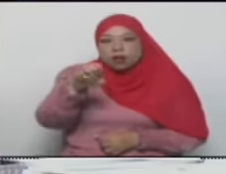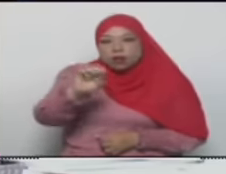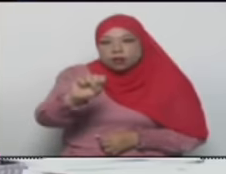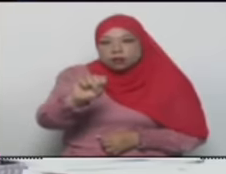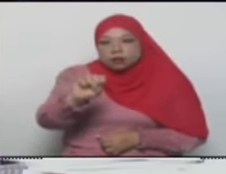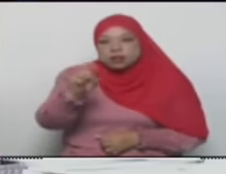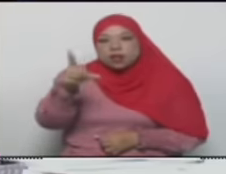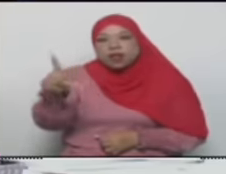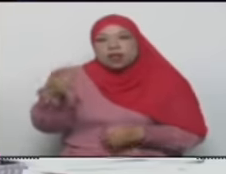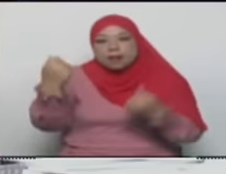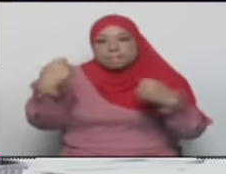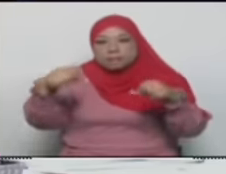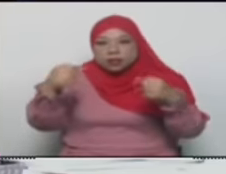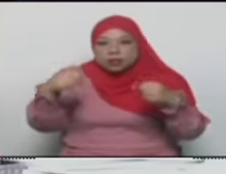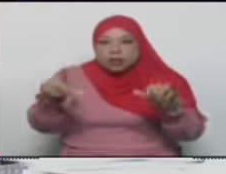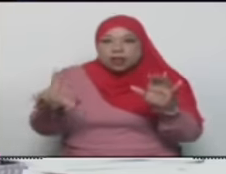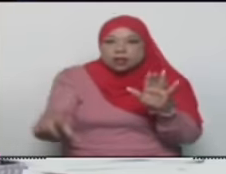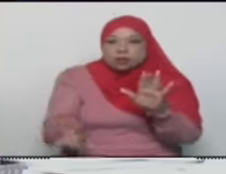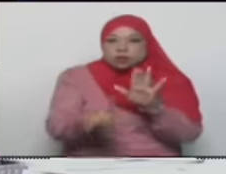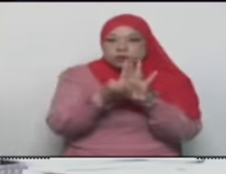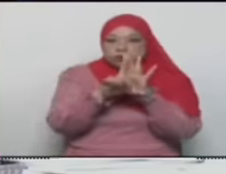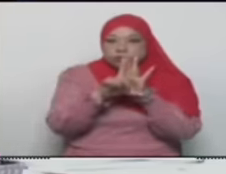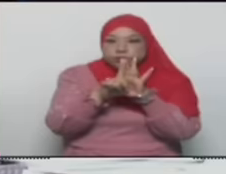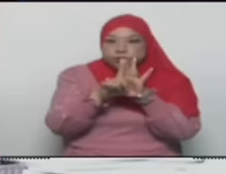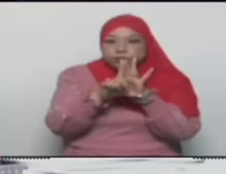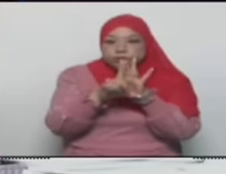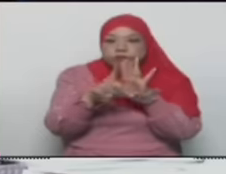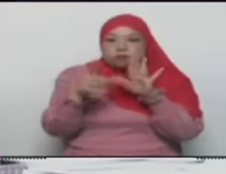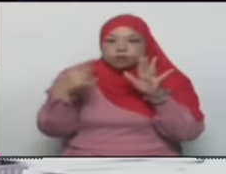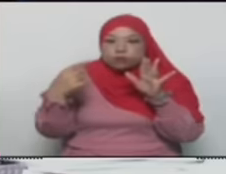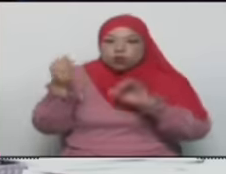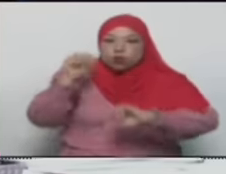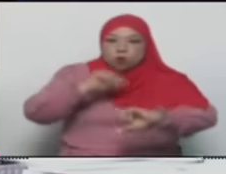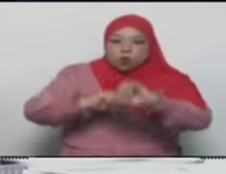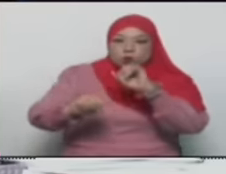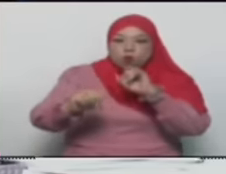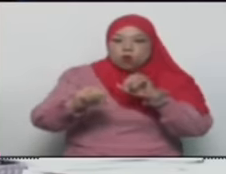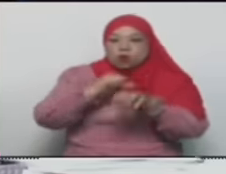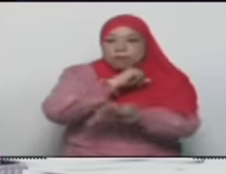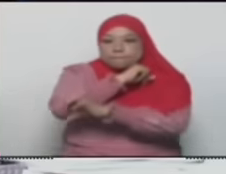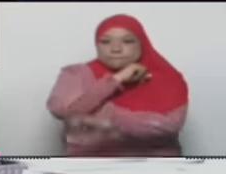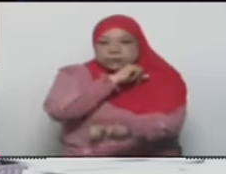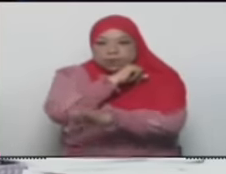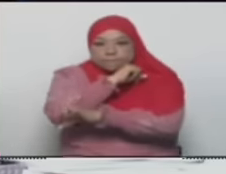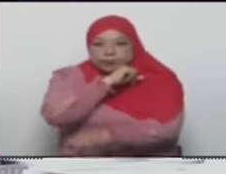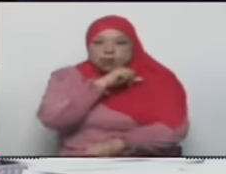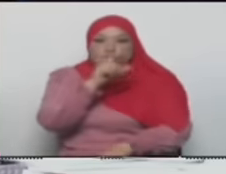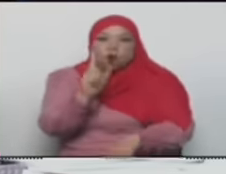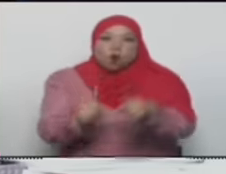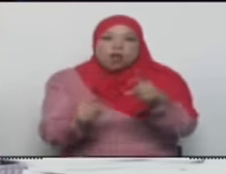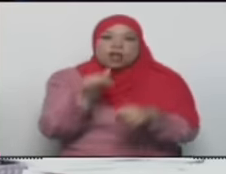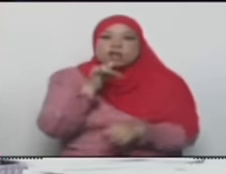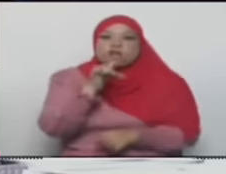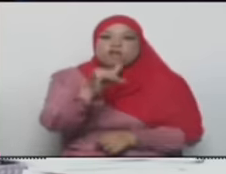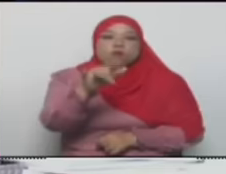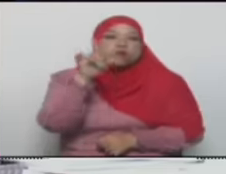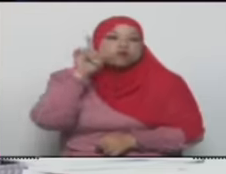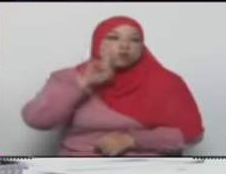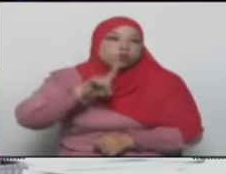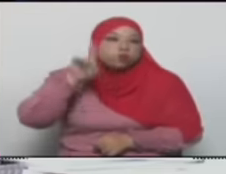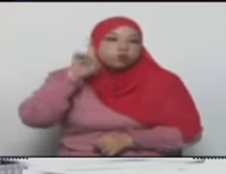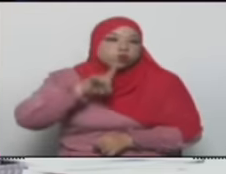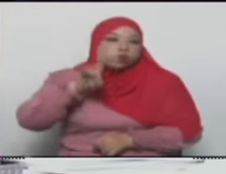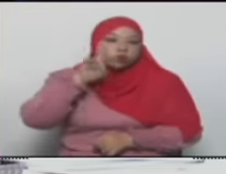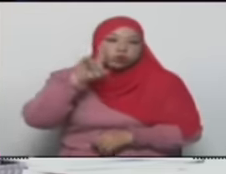aplicando la ley, las leyes que hay en Brasil contra informaciones falsas, delitos de odio, que son leyes que cada